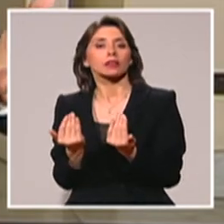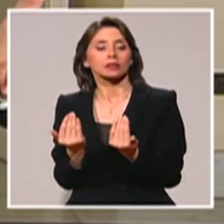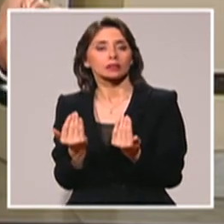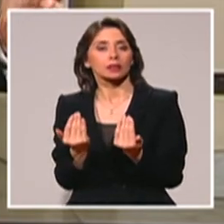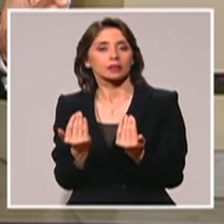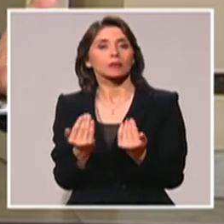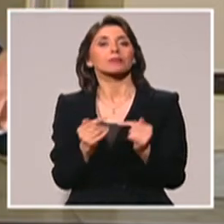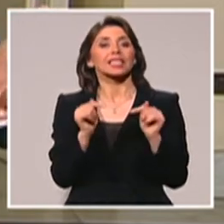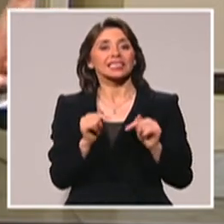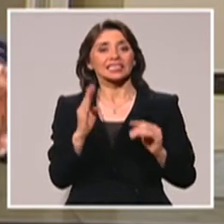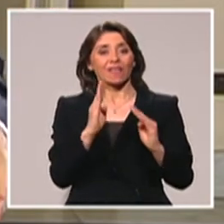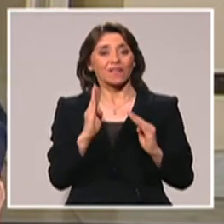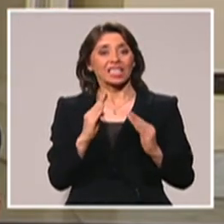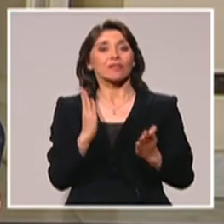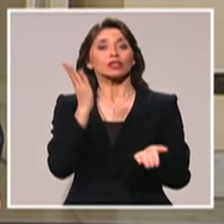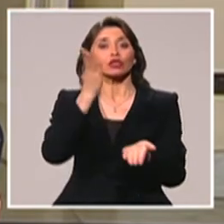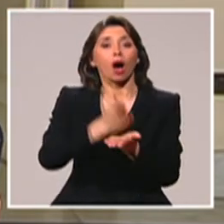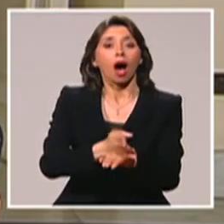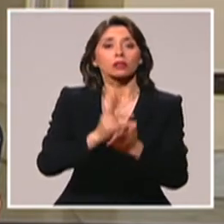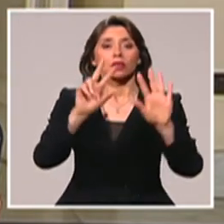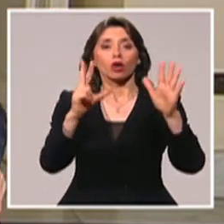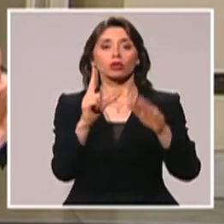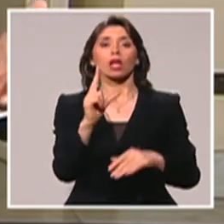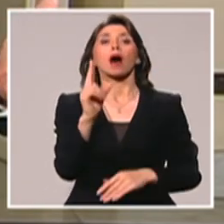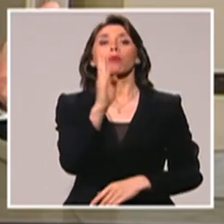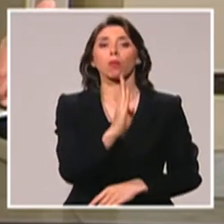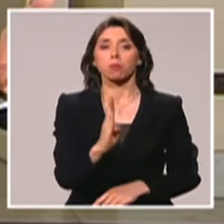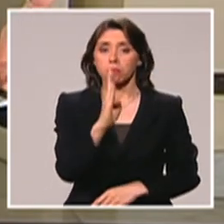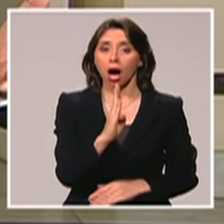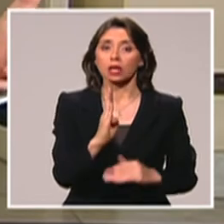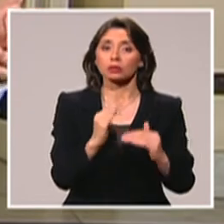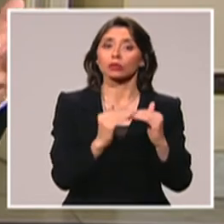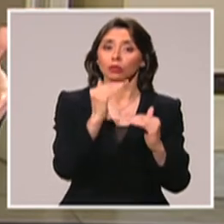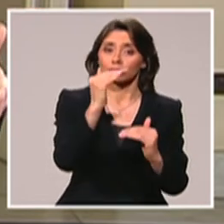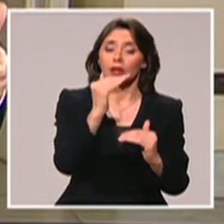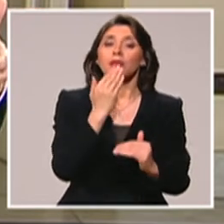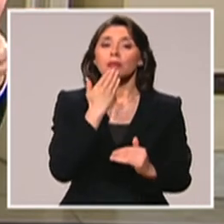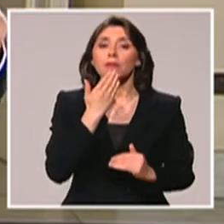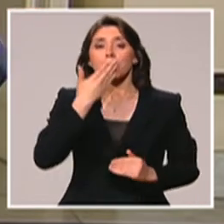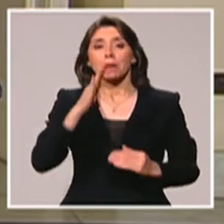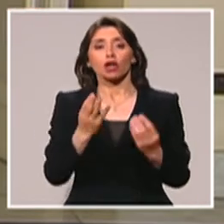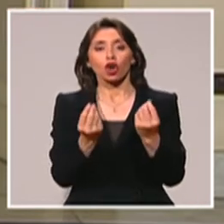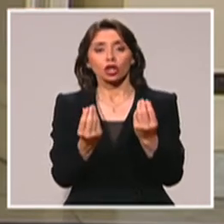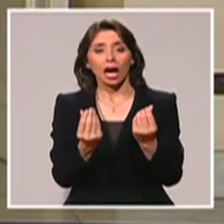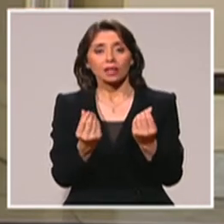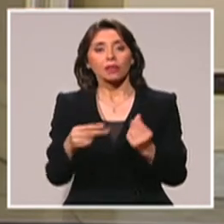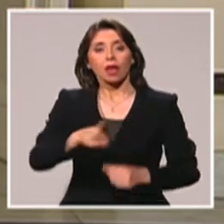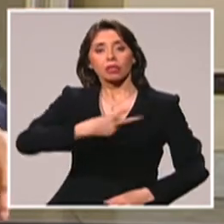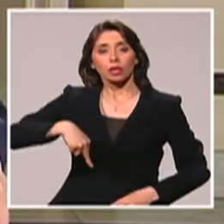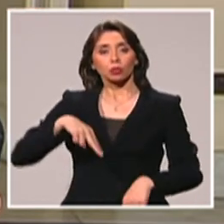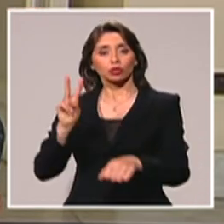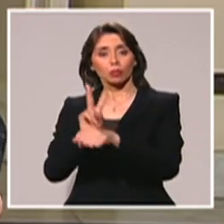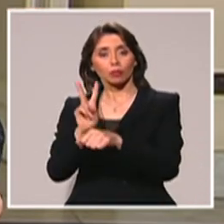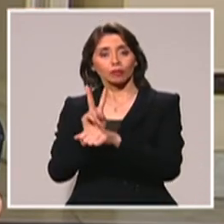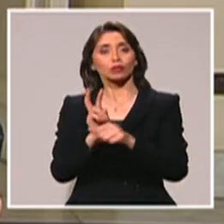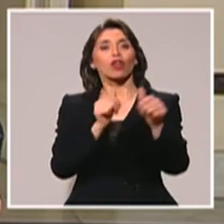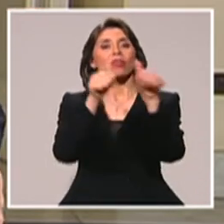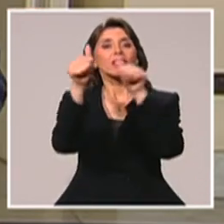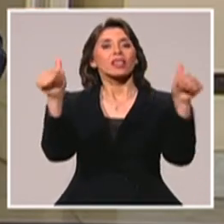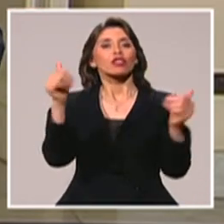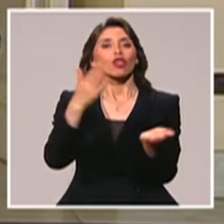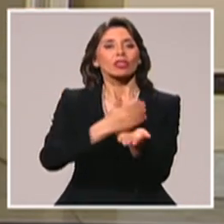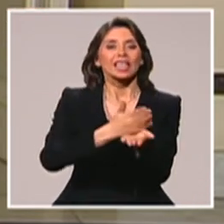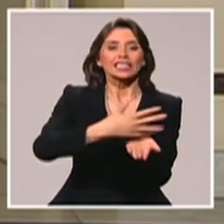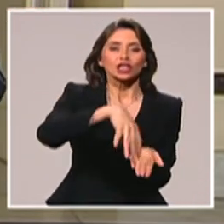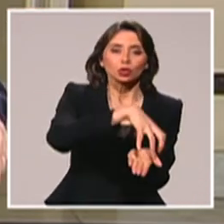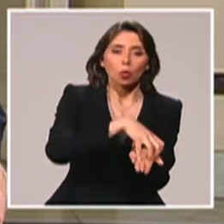extenderemos este beneficio hasta octavo básico estamos también mejorando la calidad de nuestros profesores y directores de escuelas a